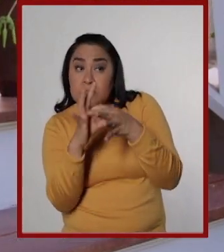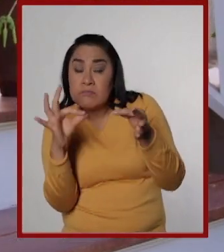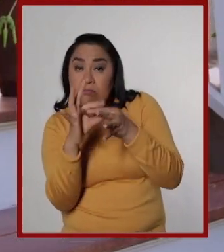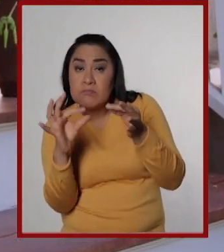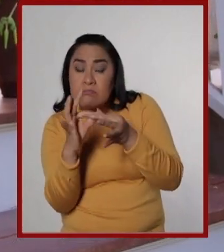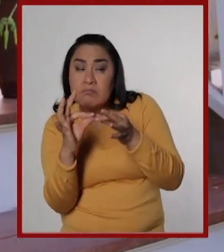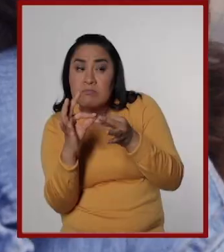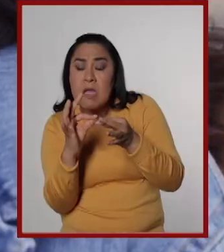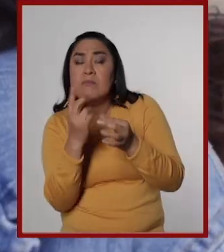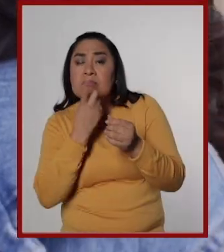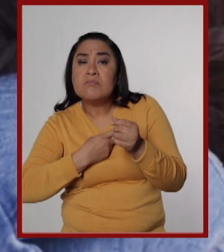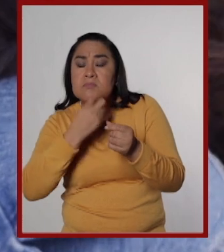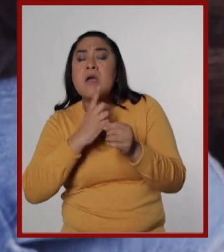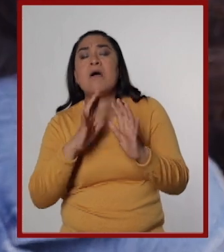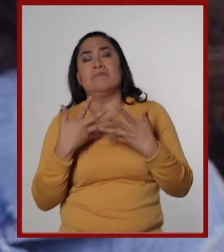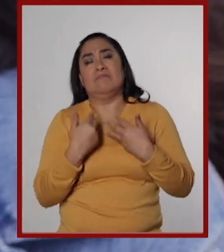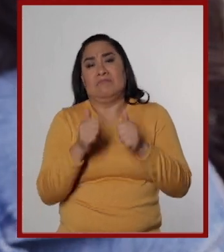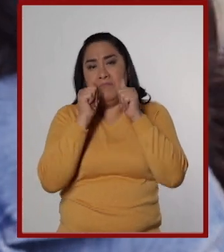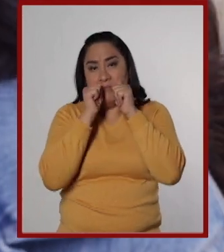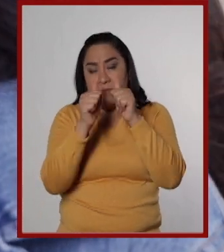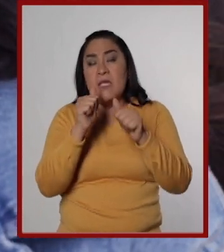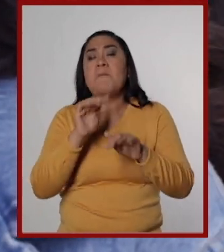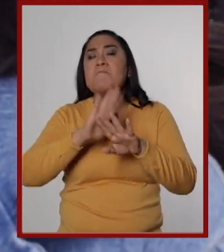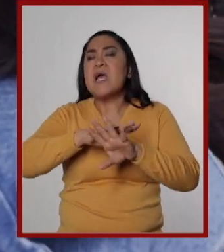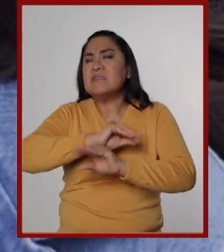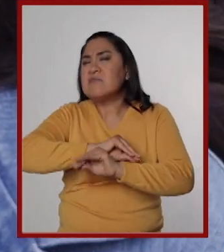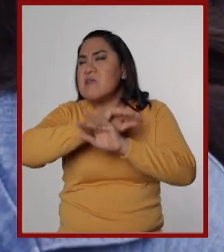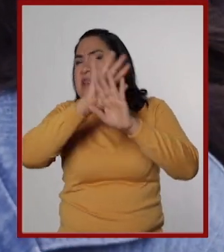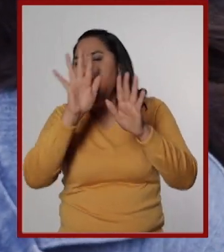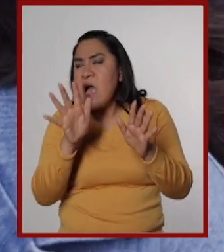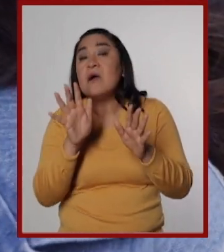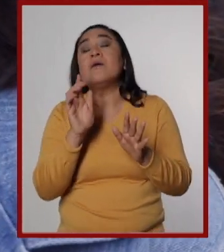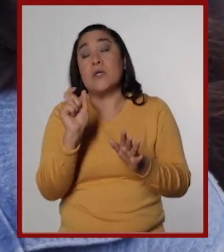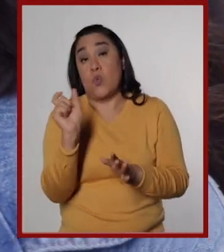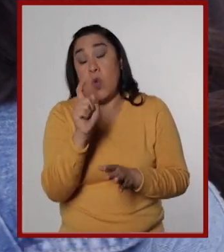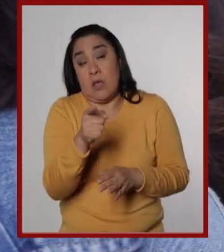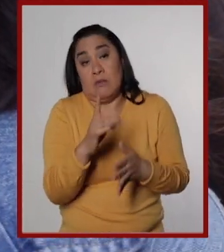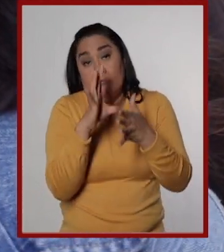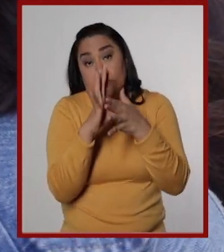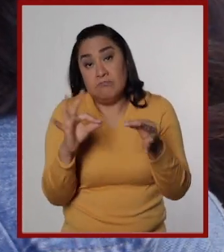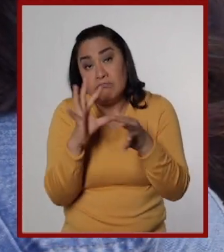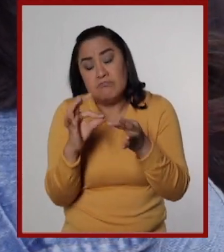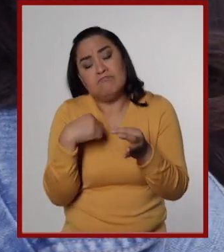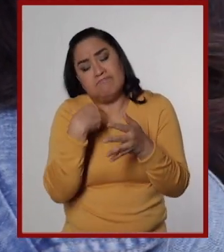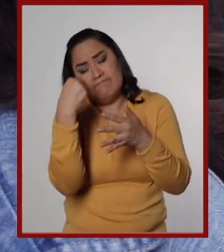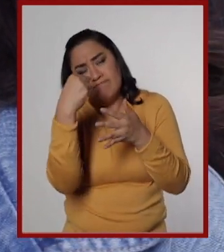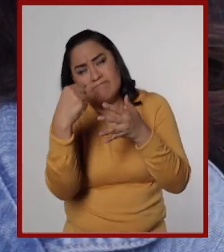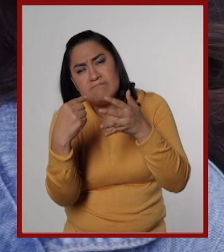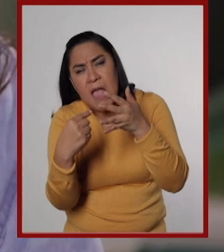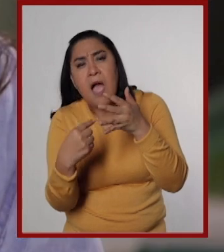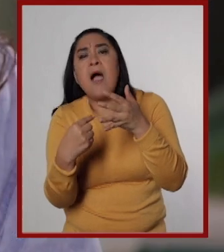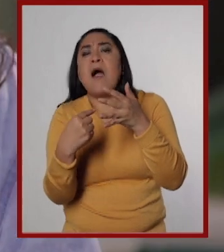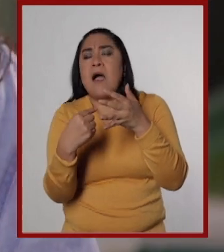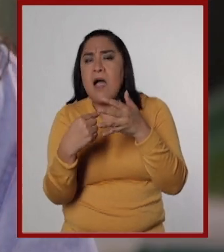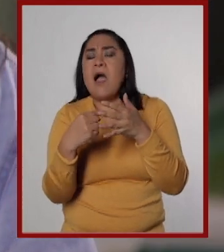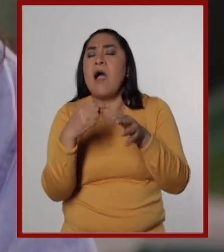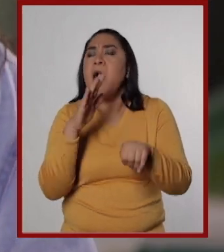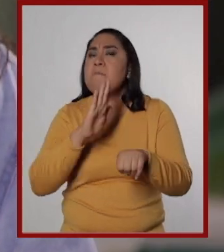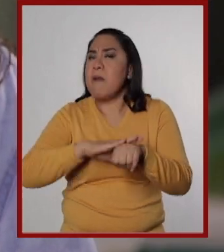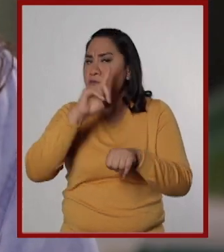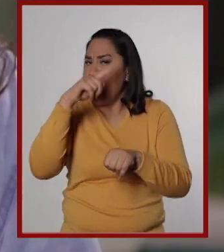quiere transmitir. La claridad y la precisión tienen que ver con que nuestro argumento o razonamiento sean fáciles de